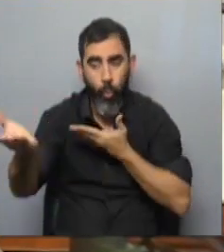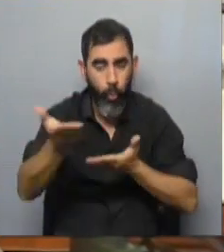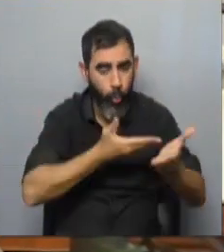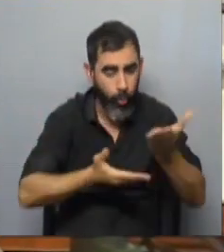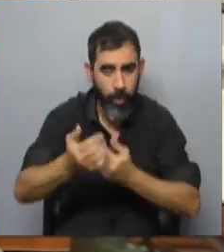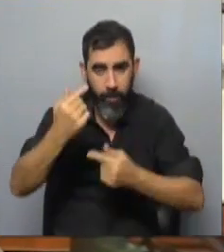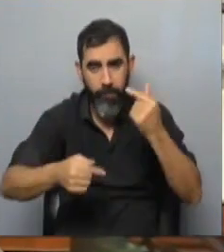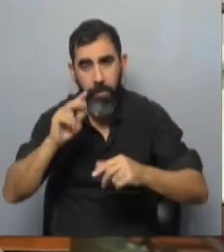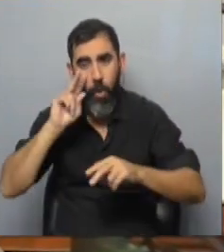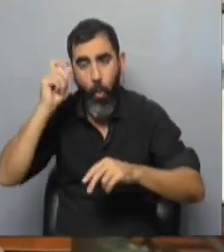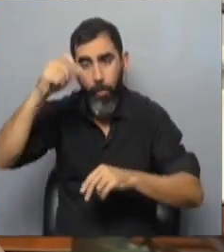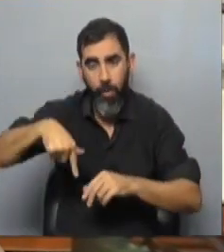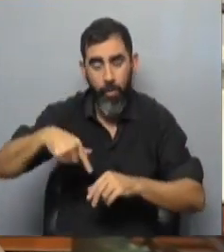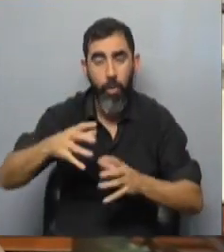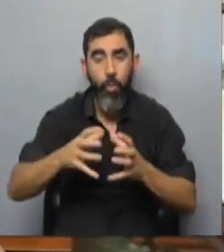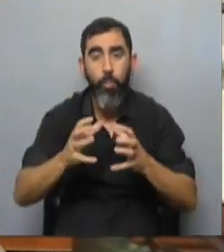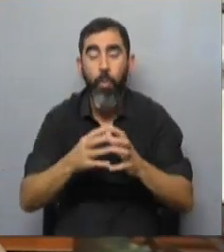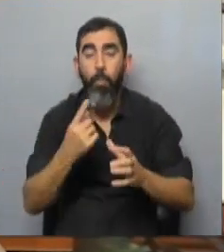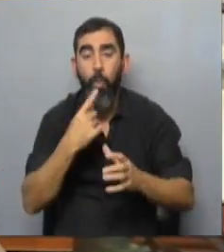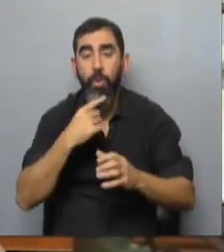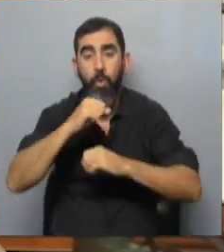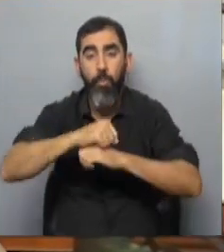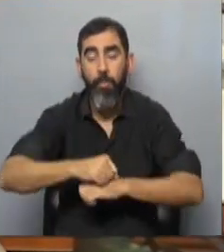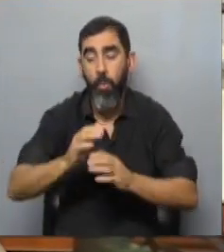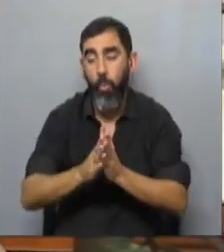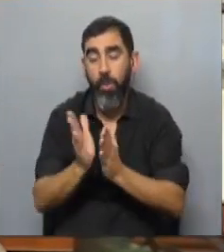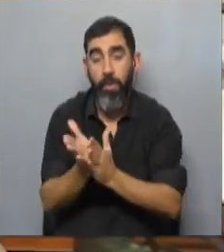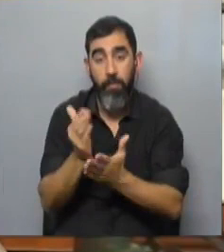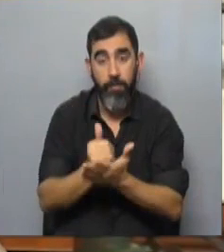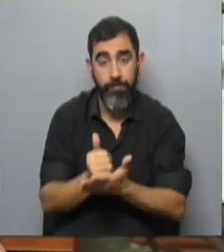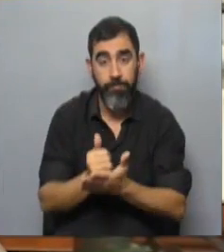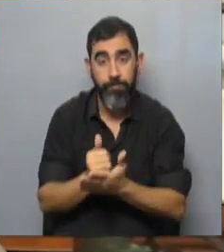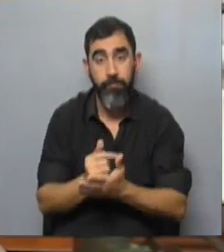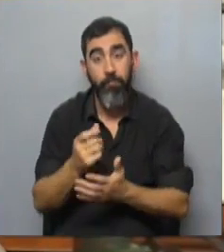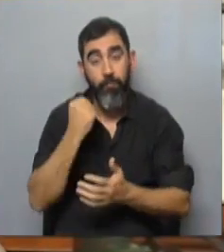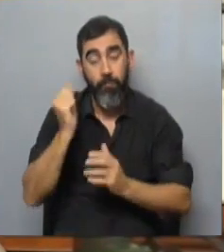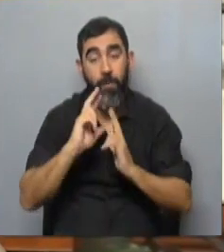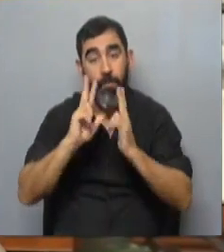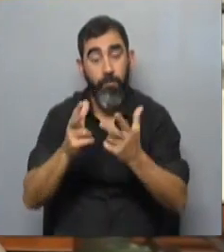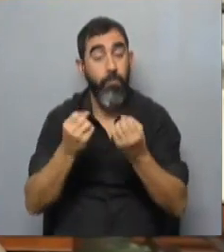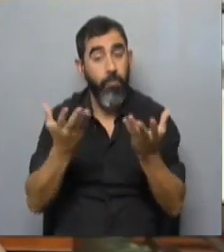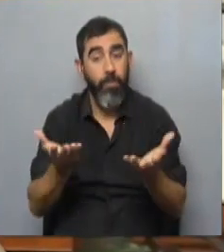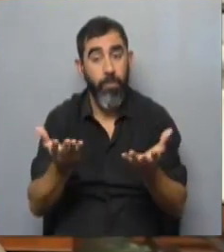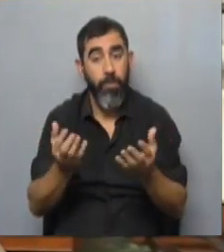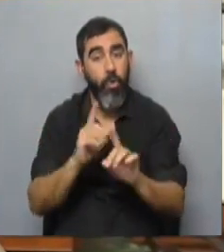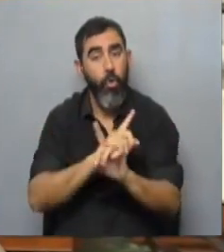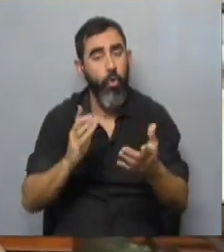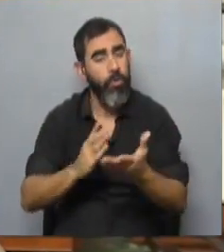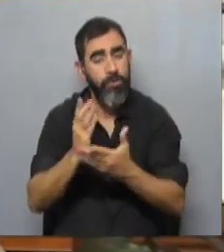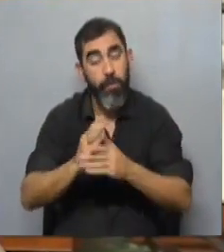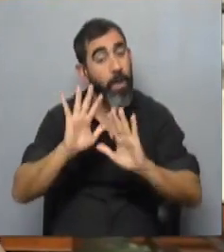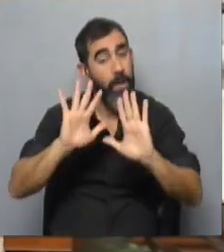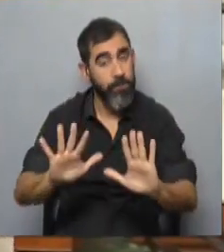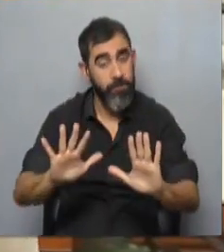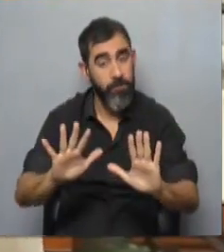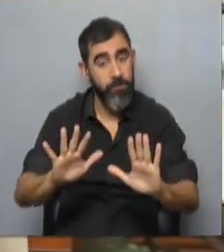diferentes visiones que tenemos los distintos partidos que integramos aquí la Junta Departamental. Es importante decir esto porque no muchas veces sucede